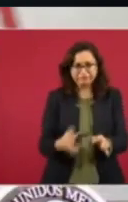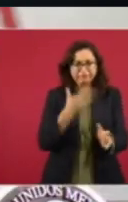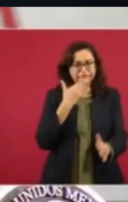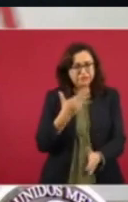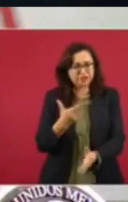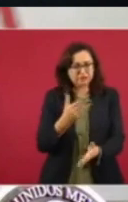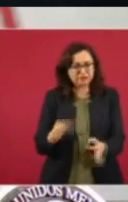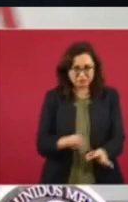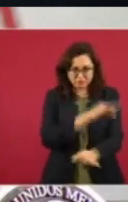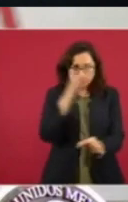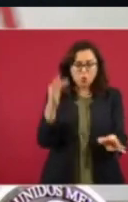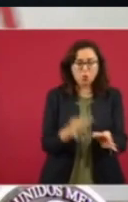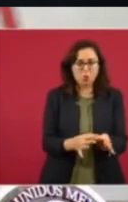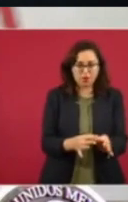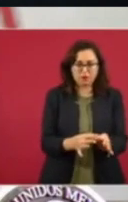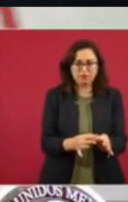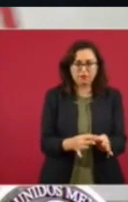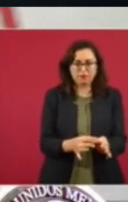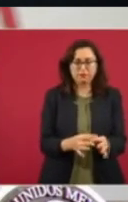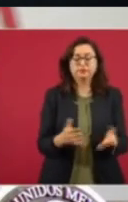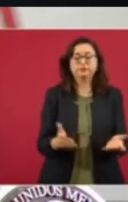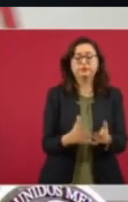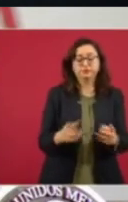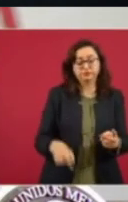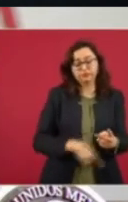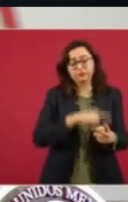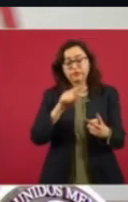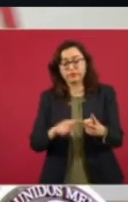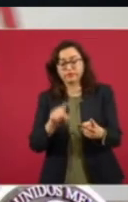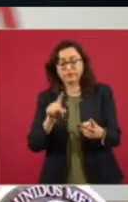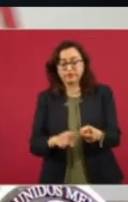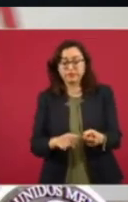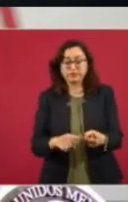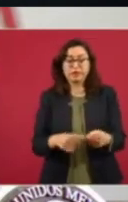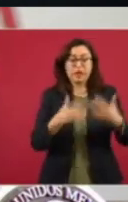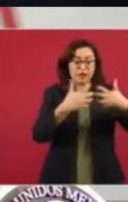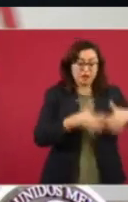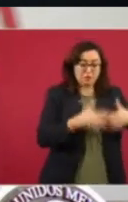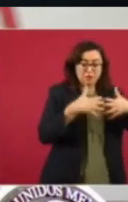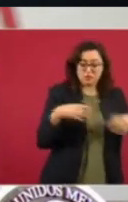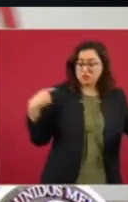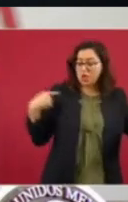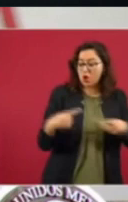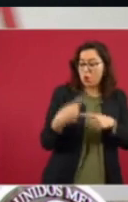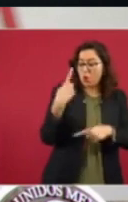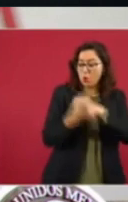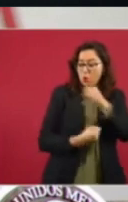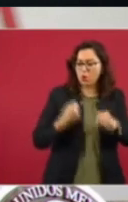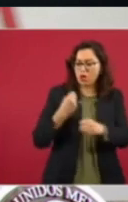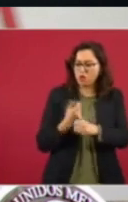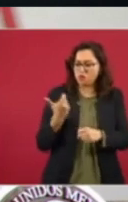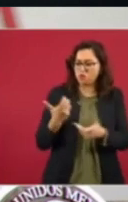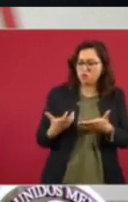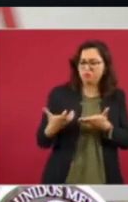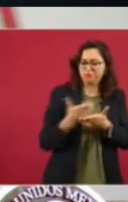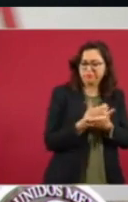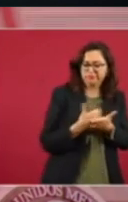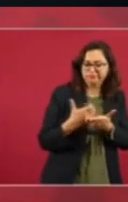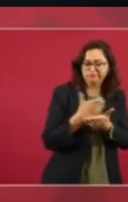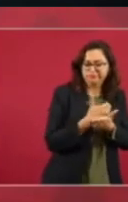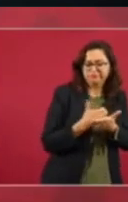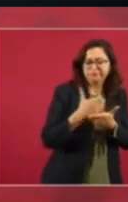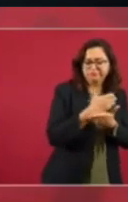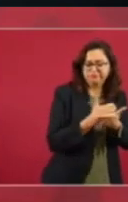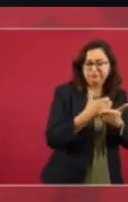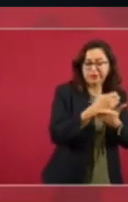Número 2. El esquema de reparto de utilidades en el marco de lo planteado por la iniciativa